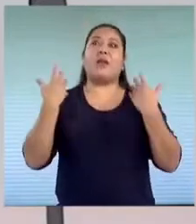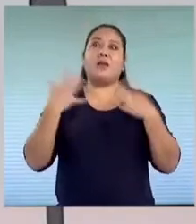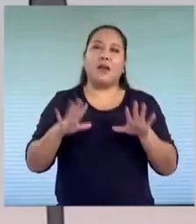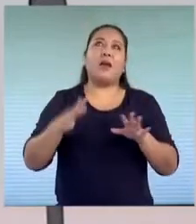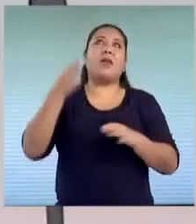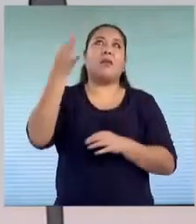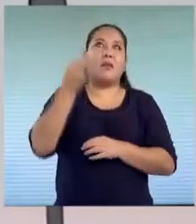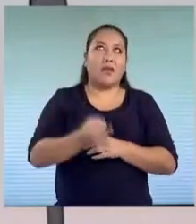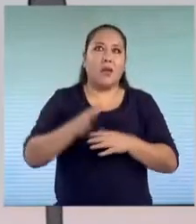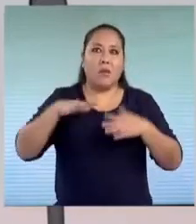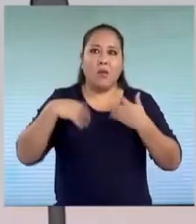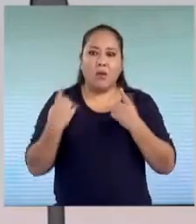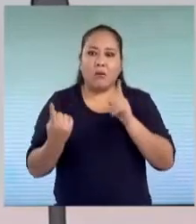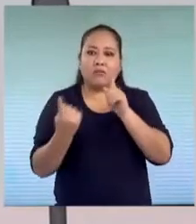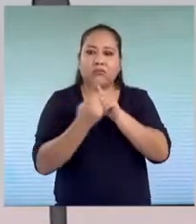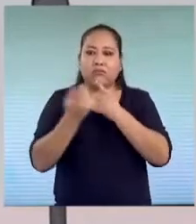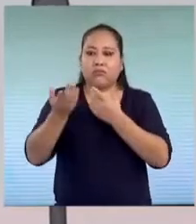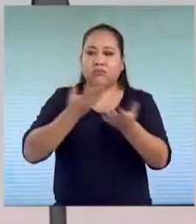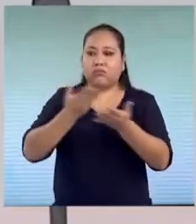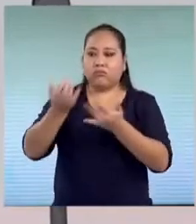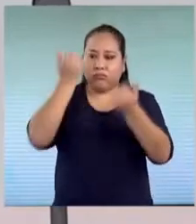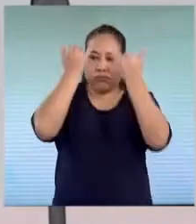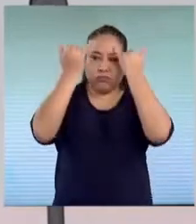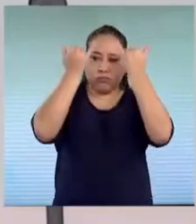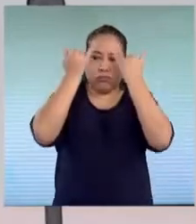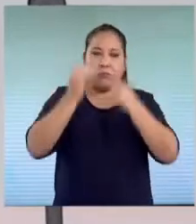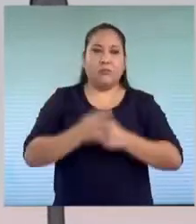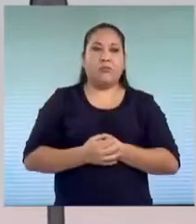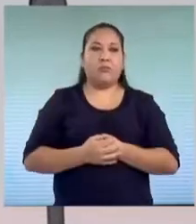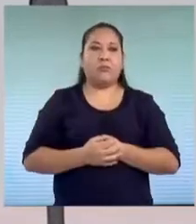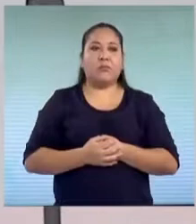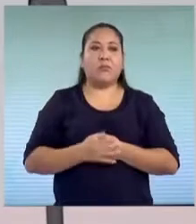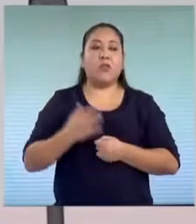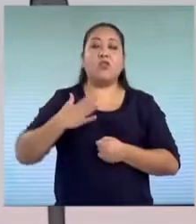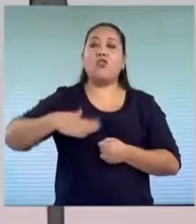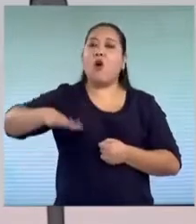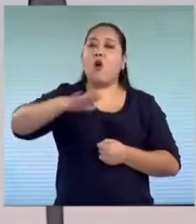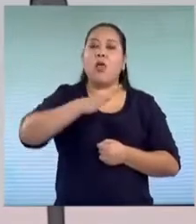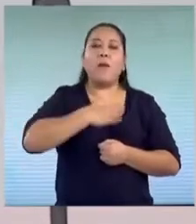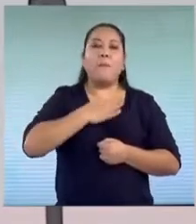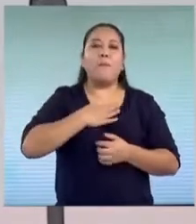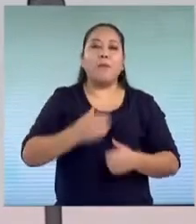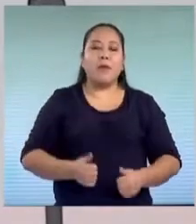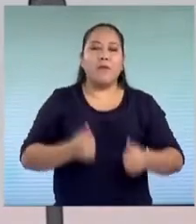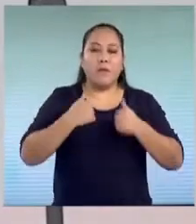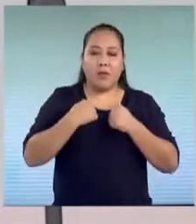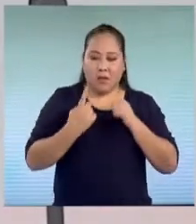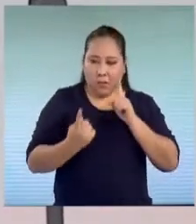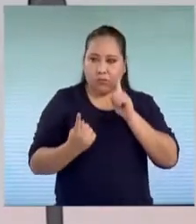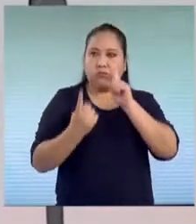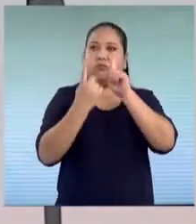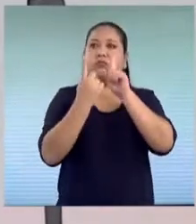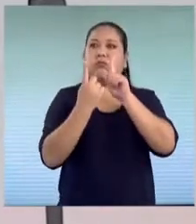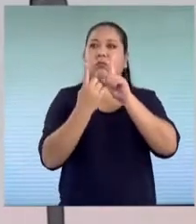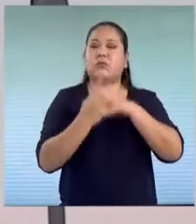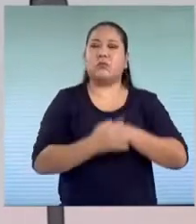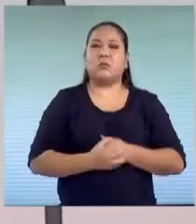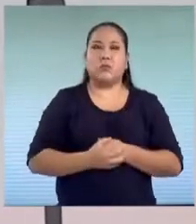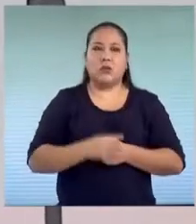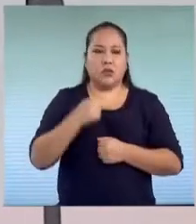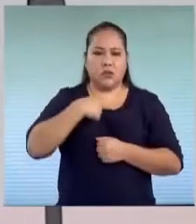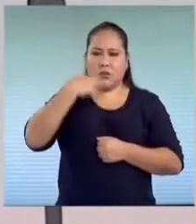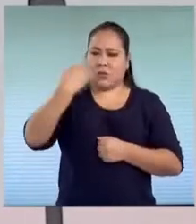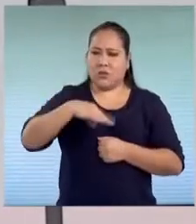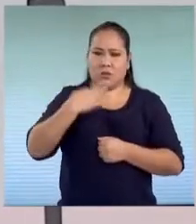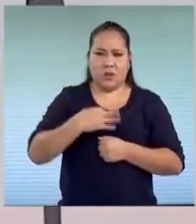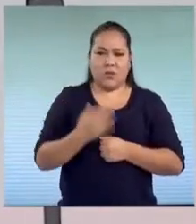finalmente poder intercambiar ideas. Toda mi vida he dado la cara, como